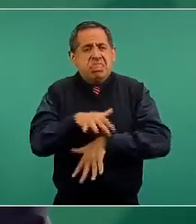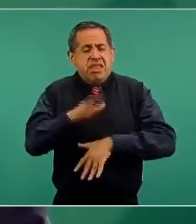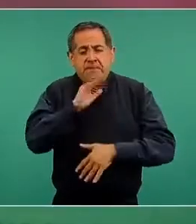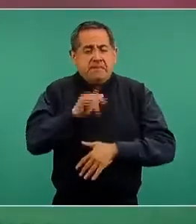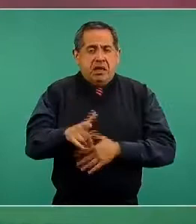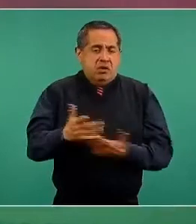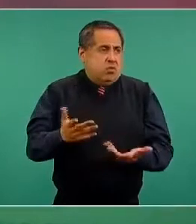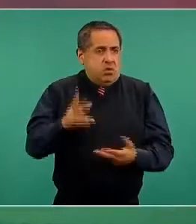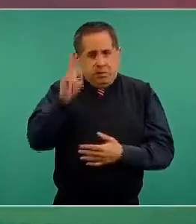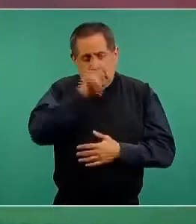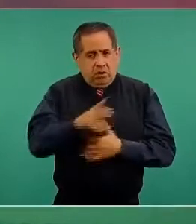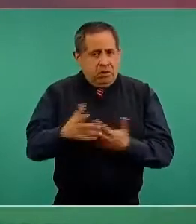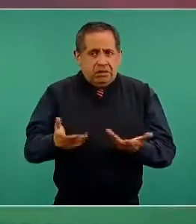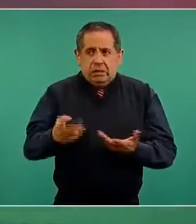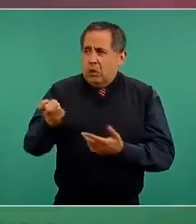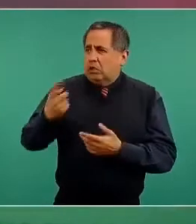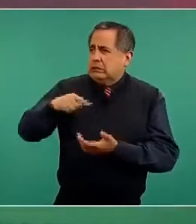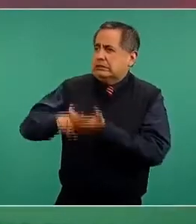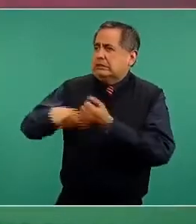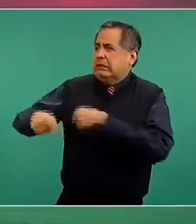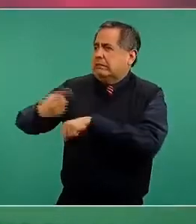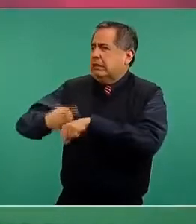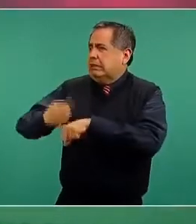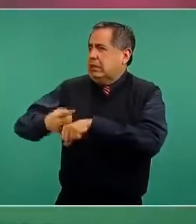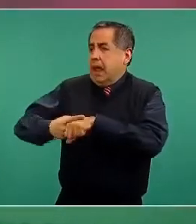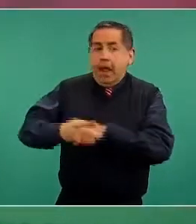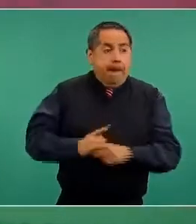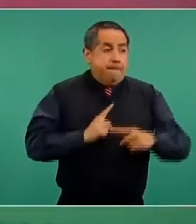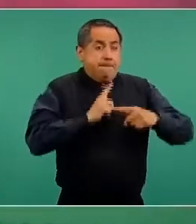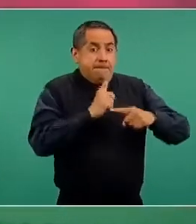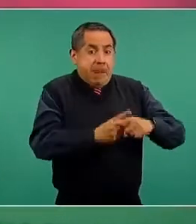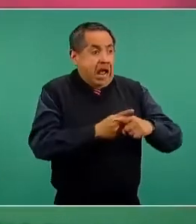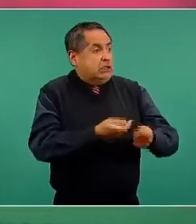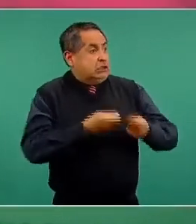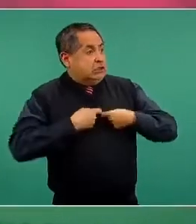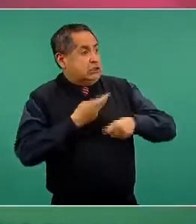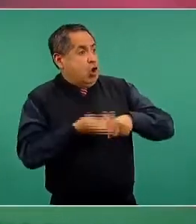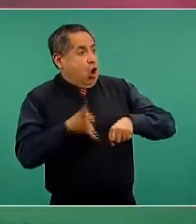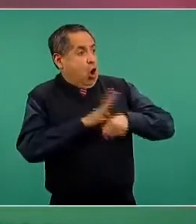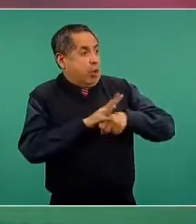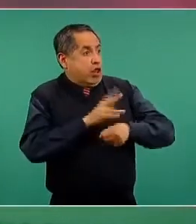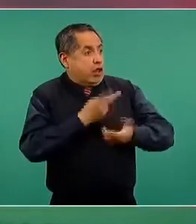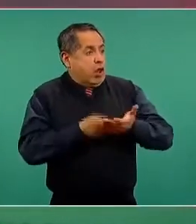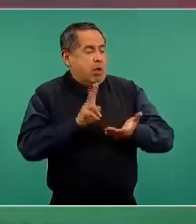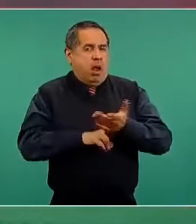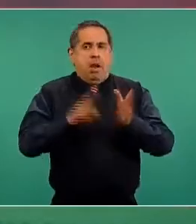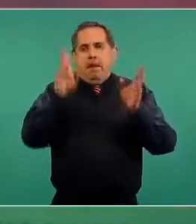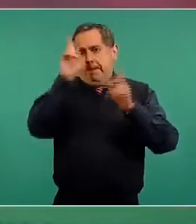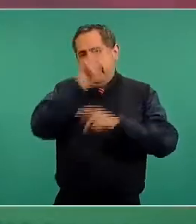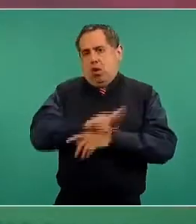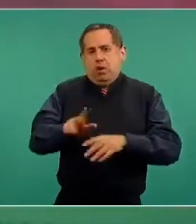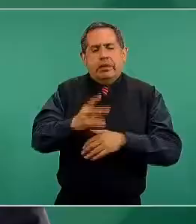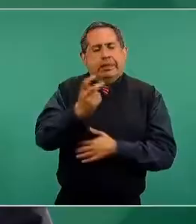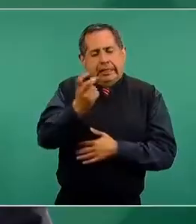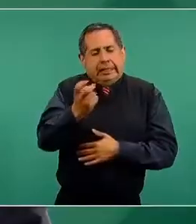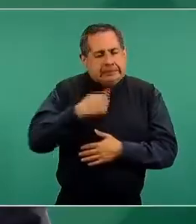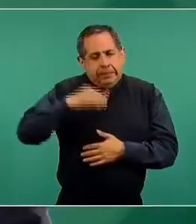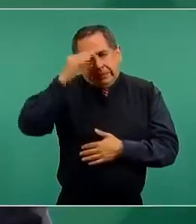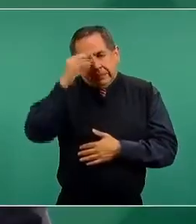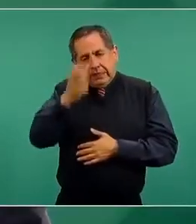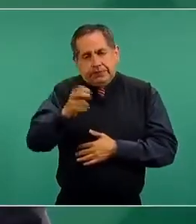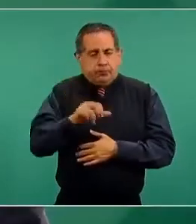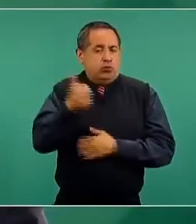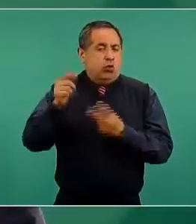porque no podría explicarse la mortalidad que ocurre en México por COVID si no tomara uno en cuenta esto.